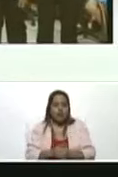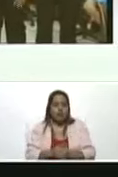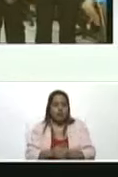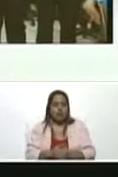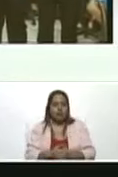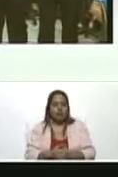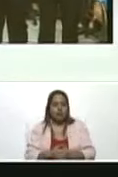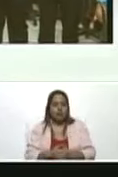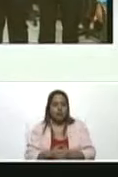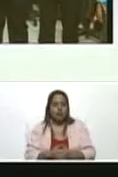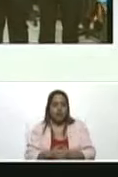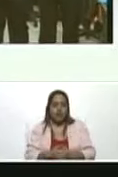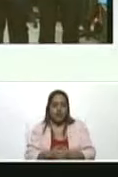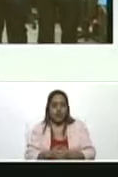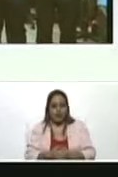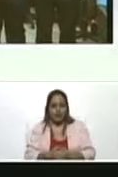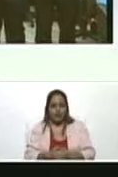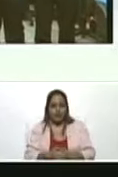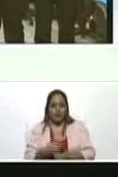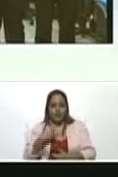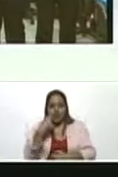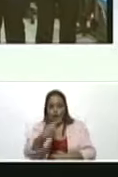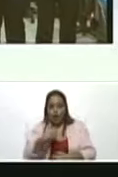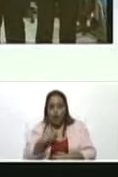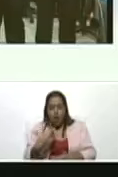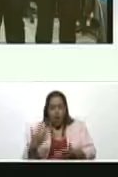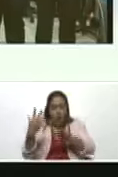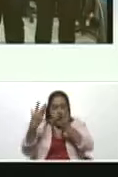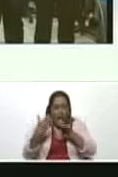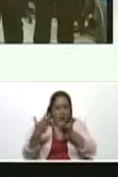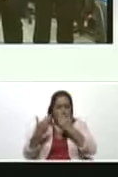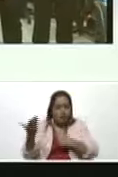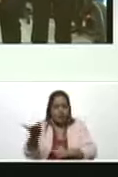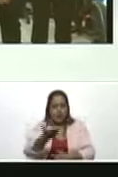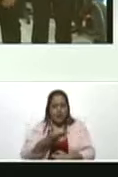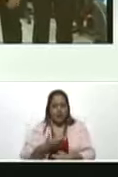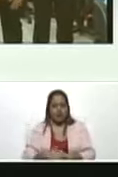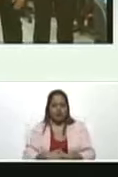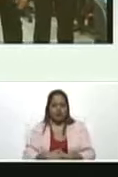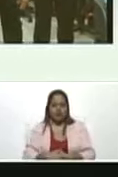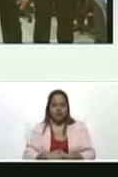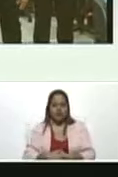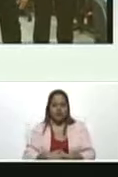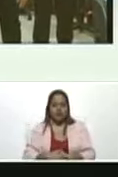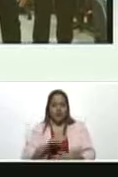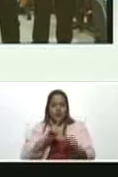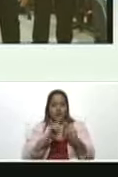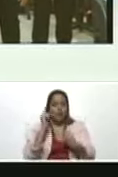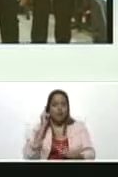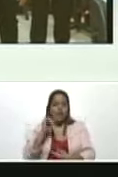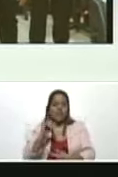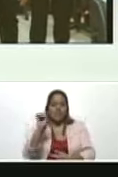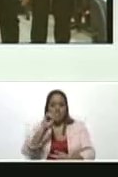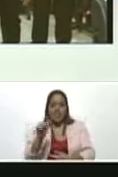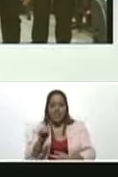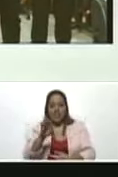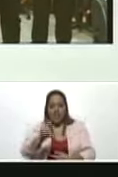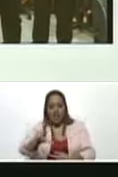eso les digo que yo me nutro de ustedes, de Isabel, de